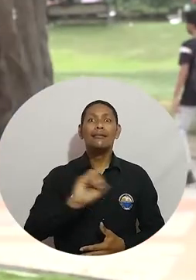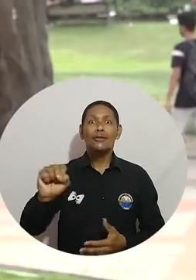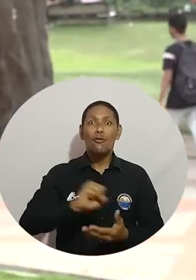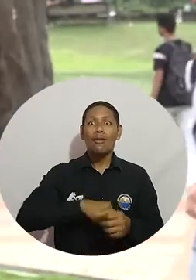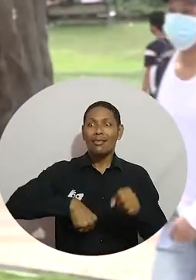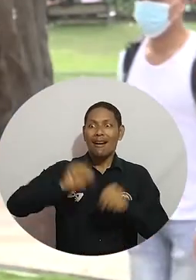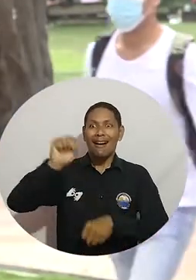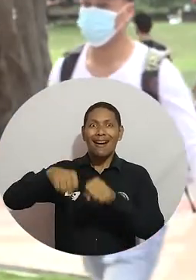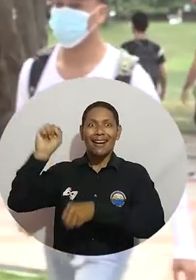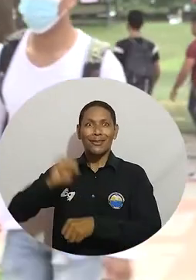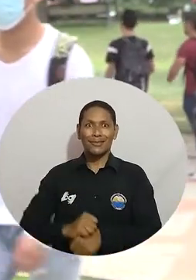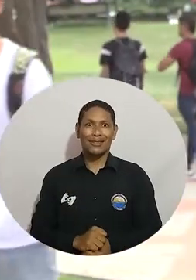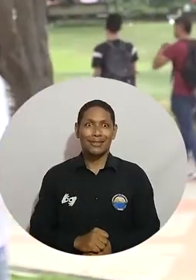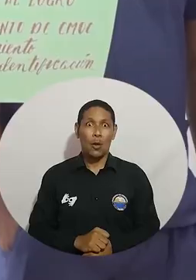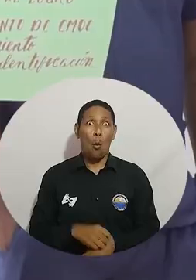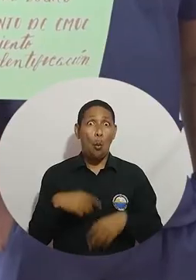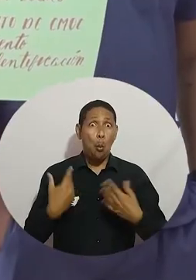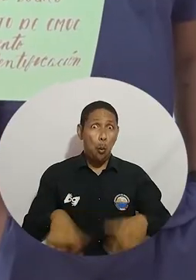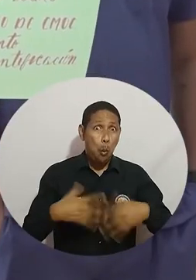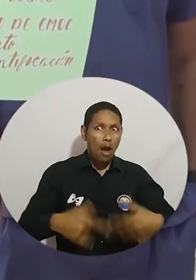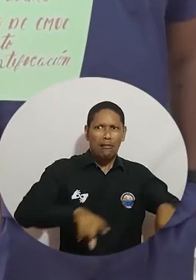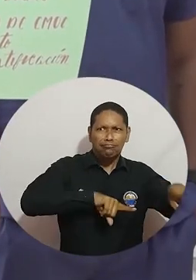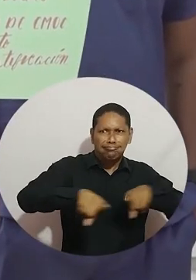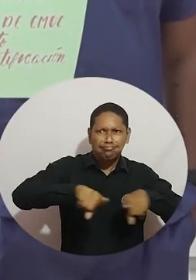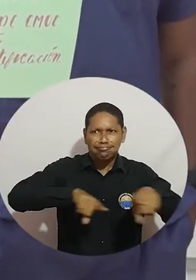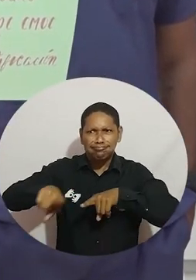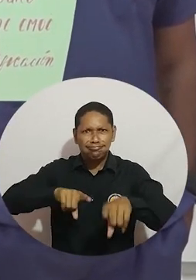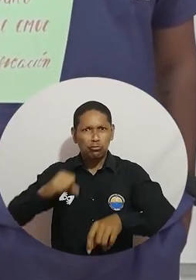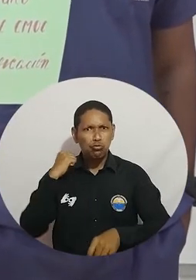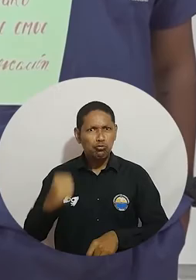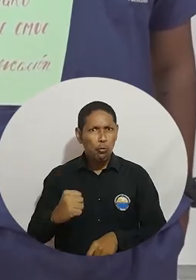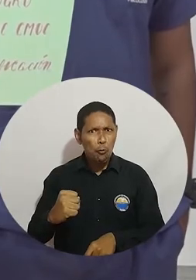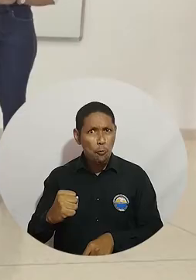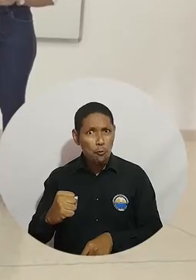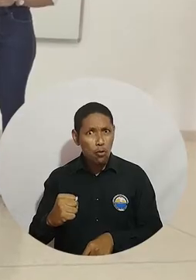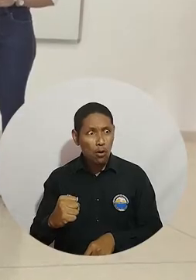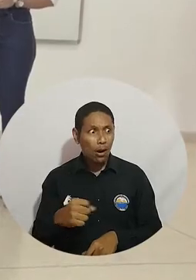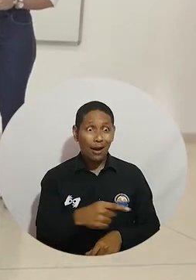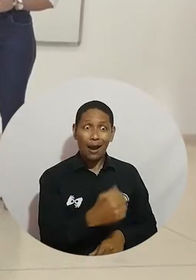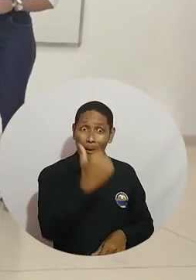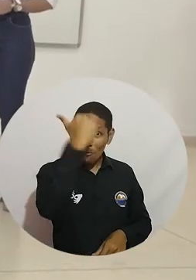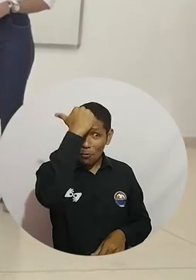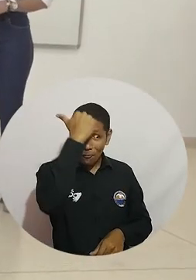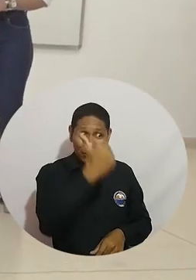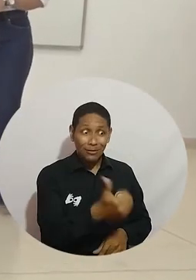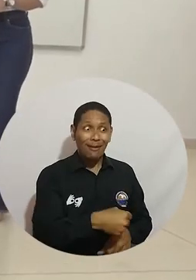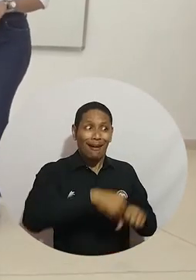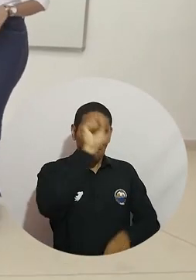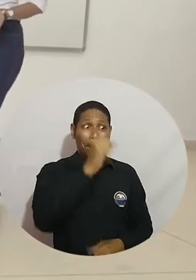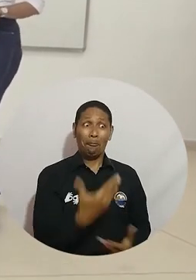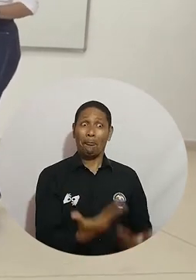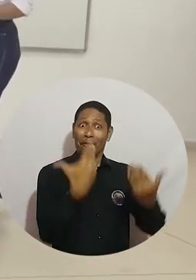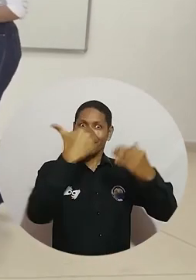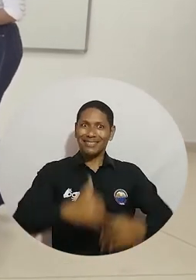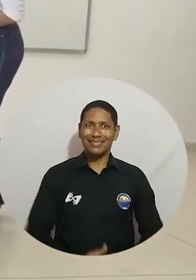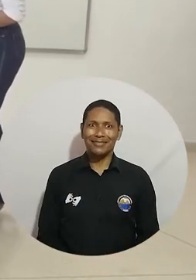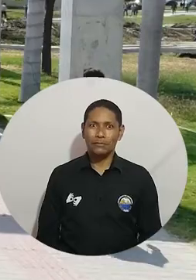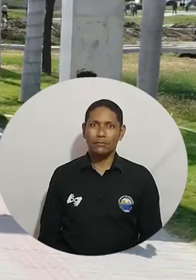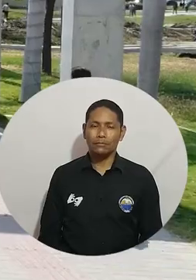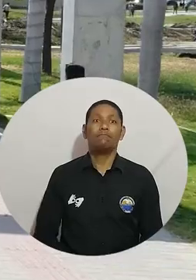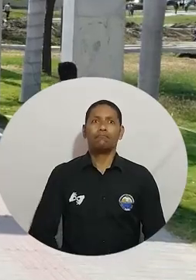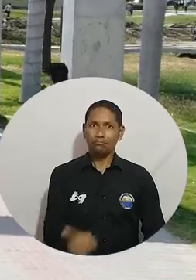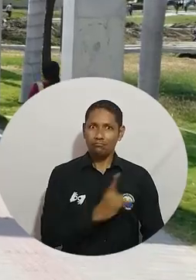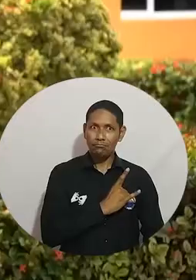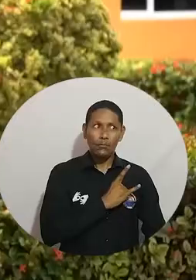50, ¿no? Entonces fueron 50 ganadores, una convocatoria altamente competitiva y también digamos que un logro muy importante de la profesora Wendy Cervantes.